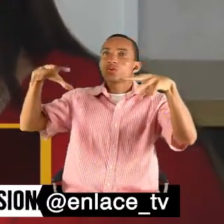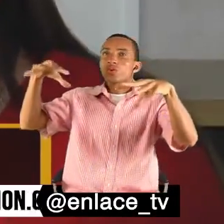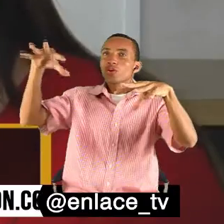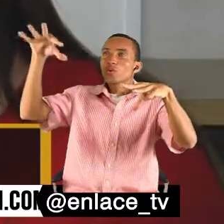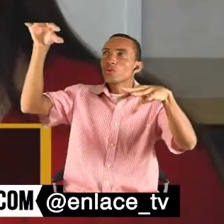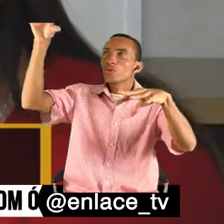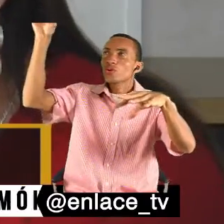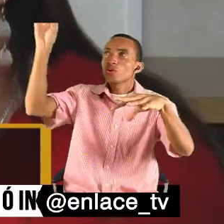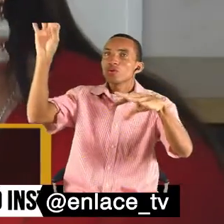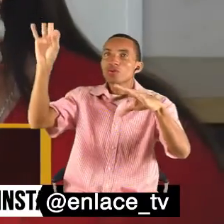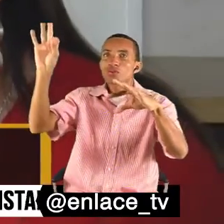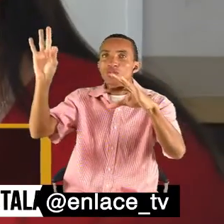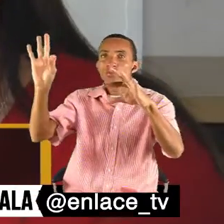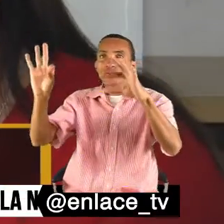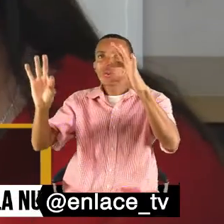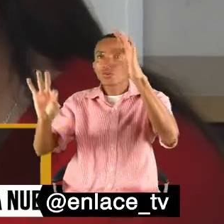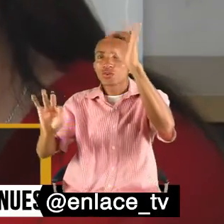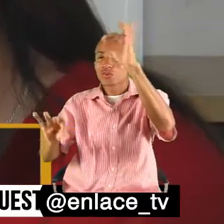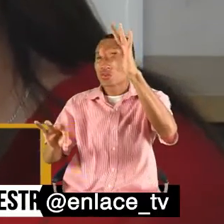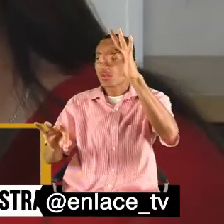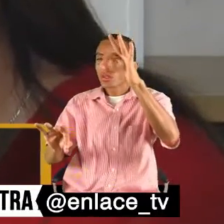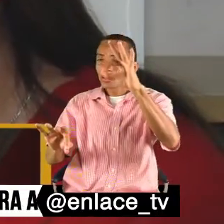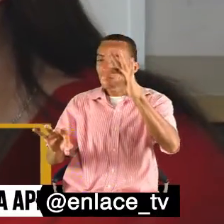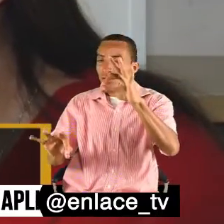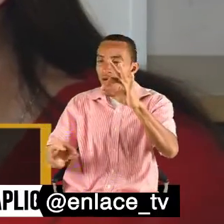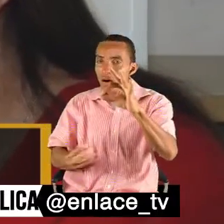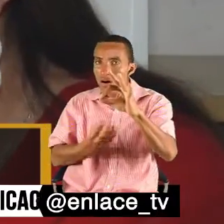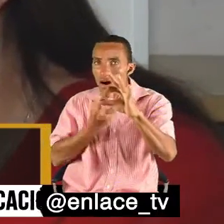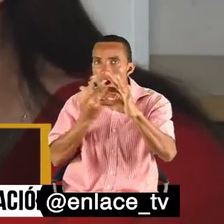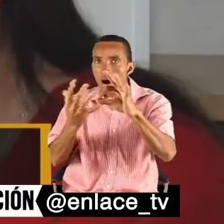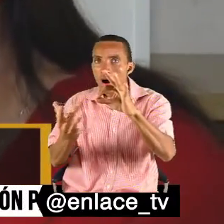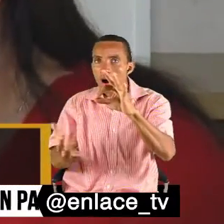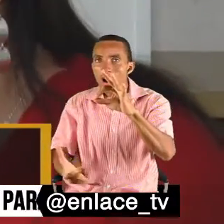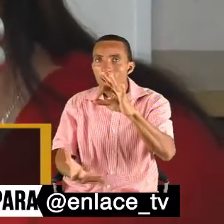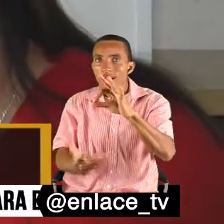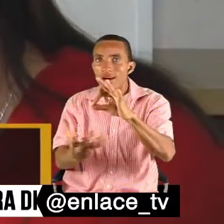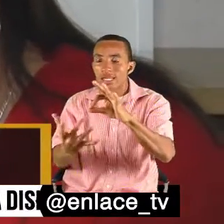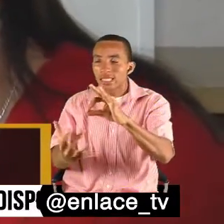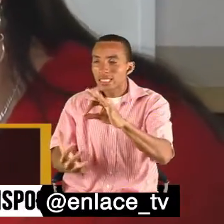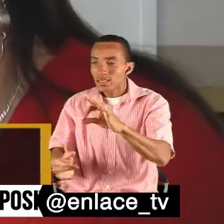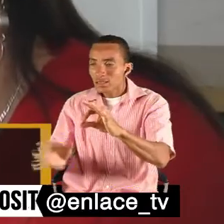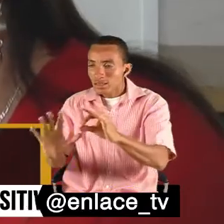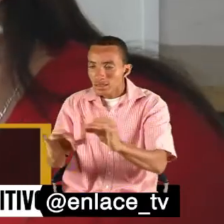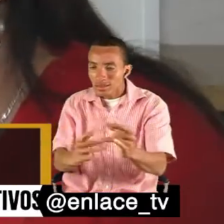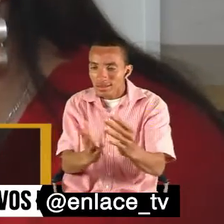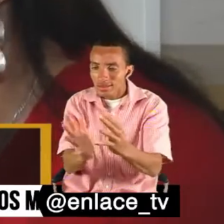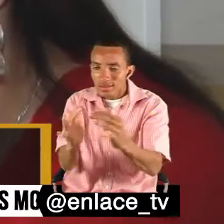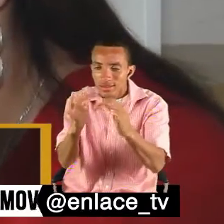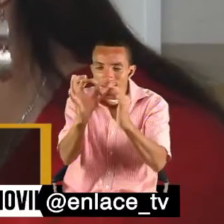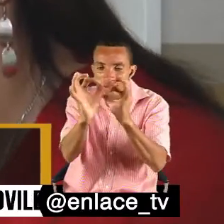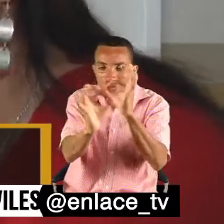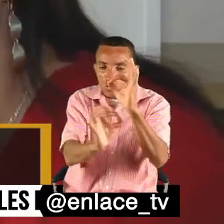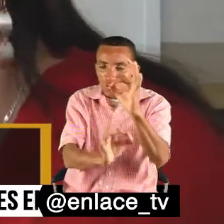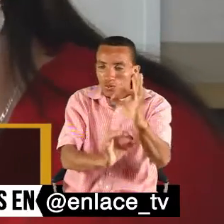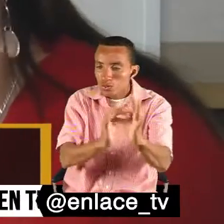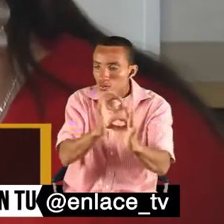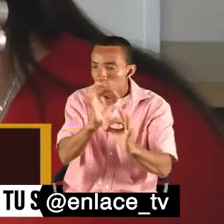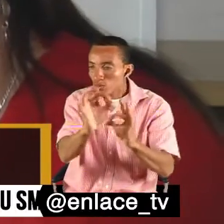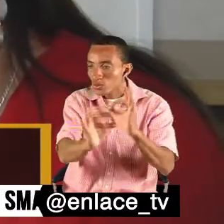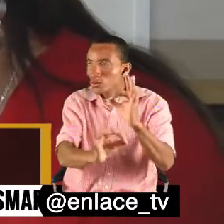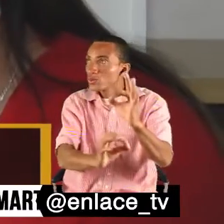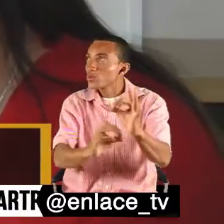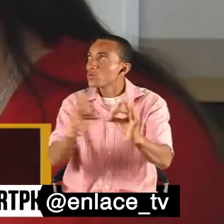deslizan con apuro sobre aceras ardientes. Buscan que la hierba las proteja de la flecha luminosa que evapora